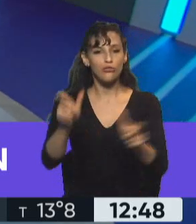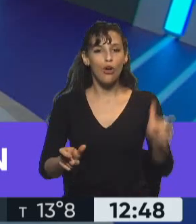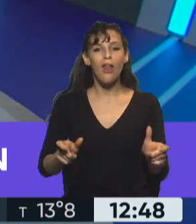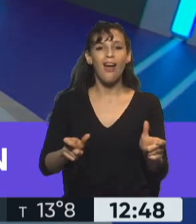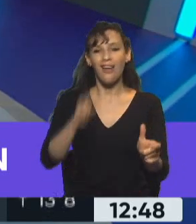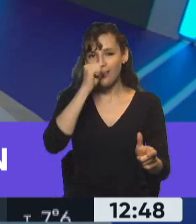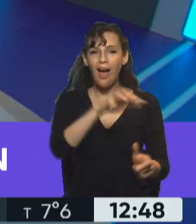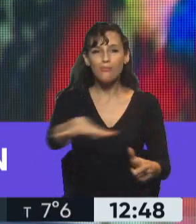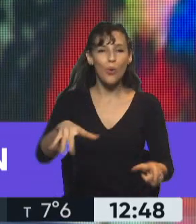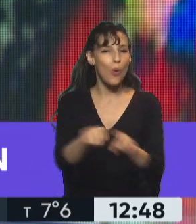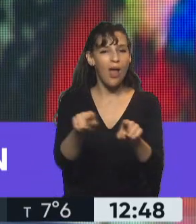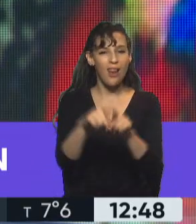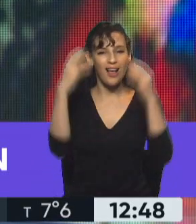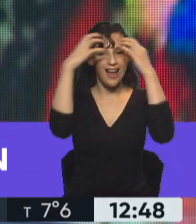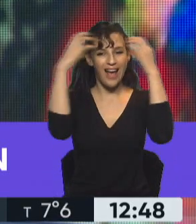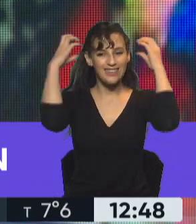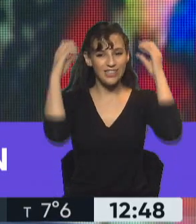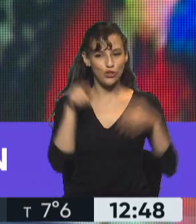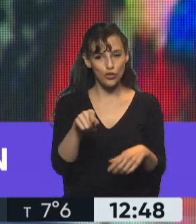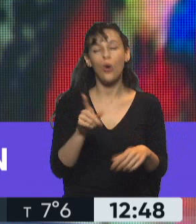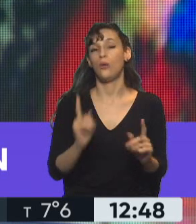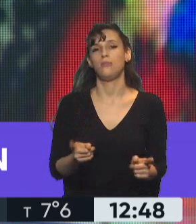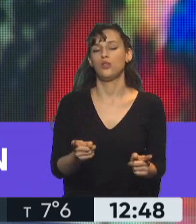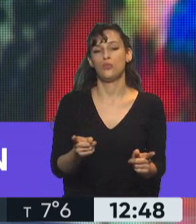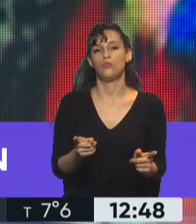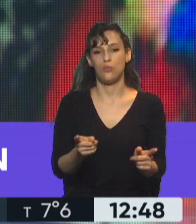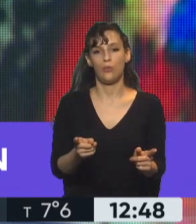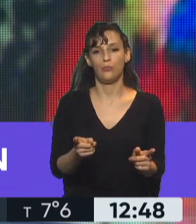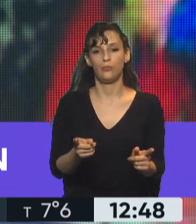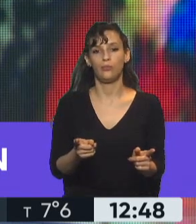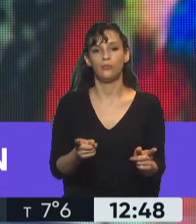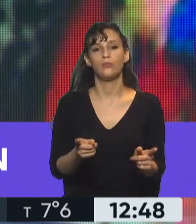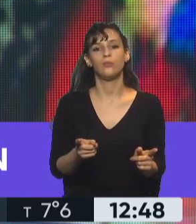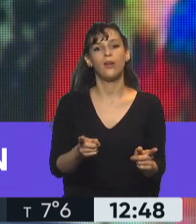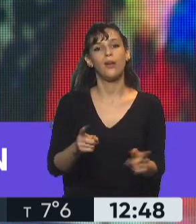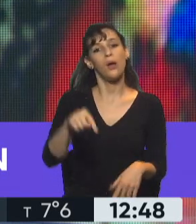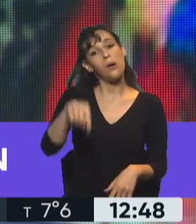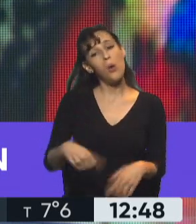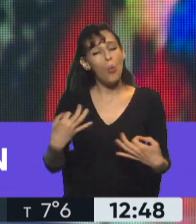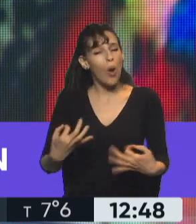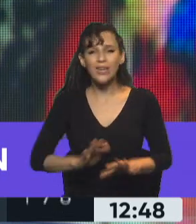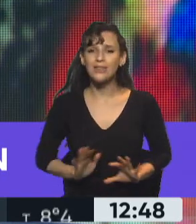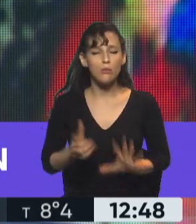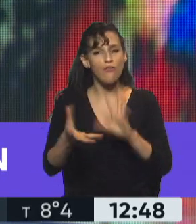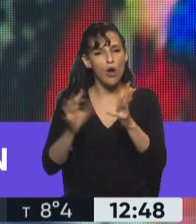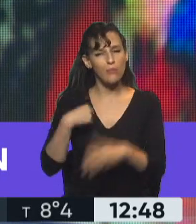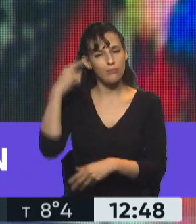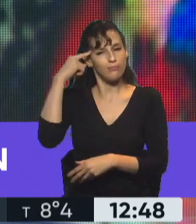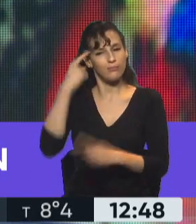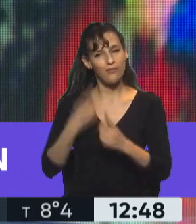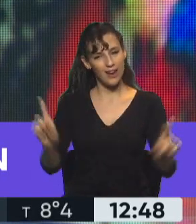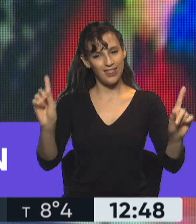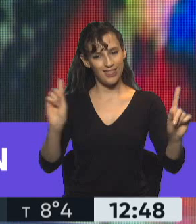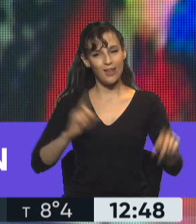como el caso de Castillo, y la verdad que es un buen camino, y me parece que es una buena perspectiva que tenemos, tanto para los pueblos